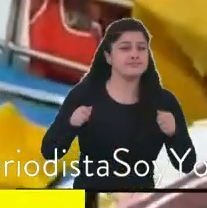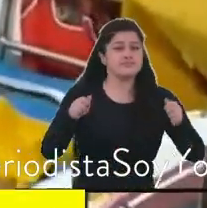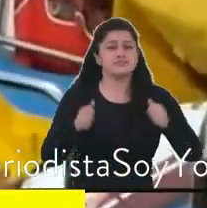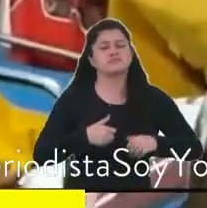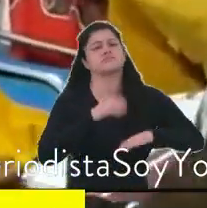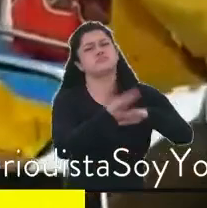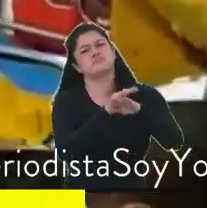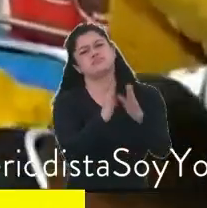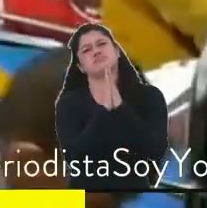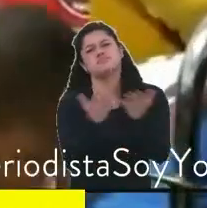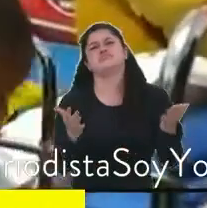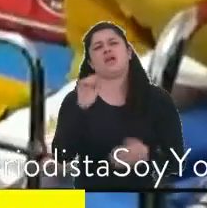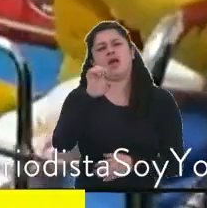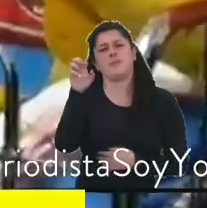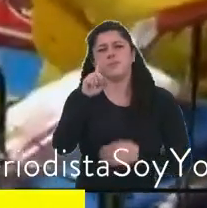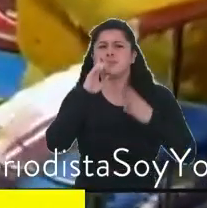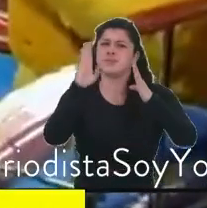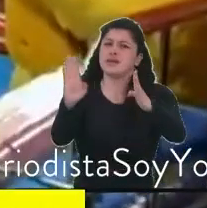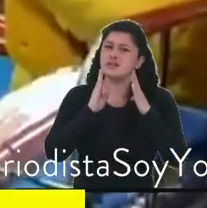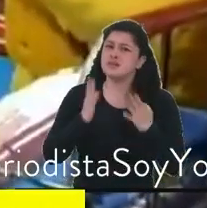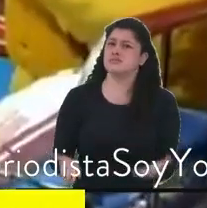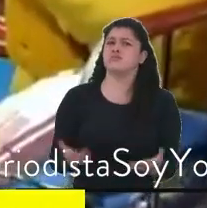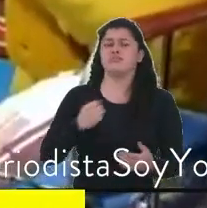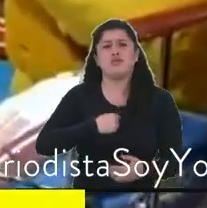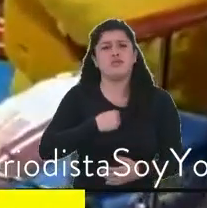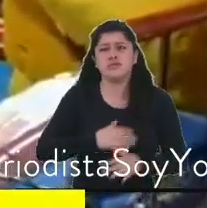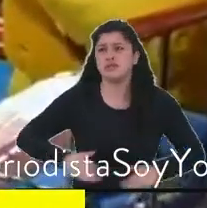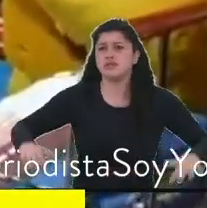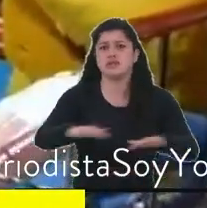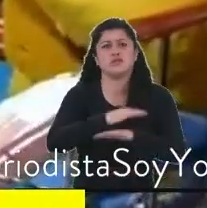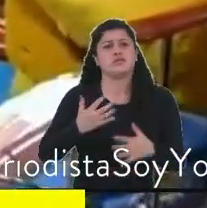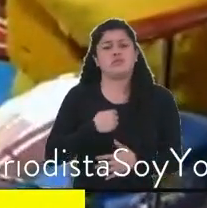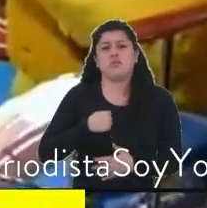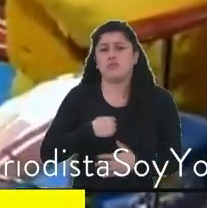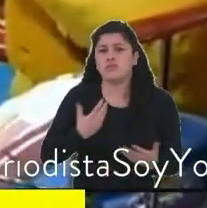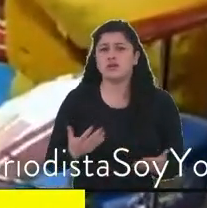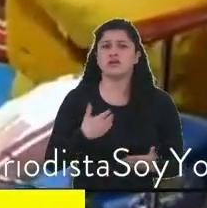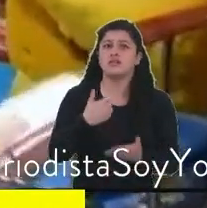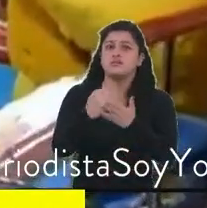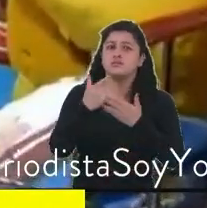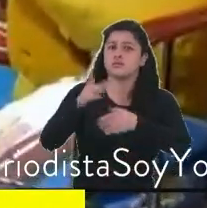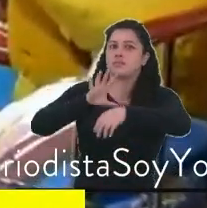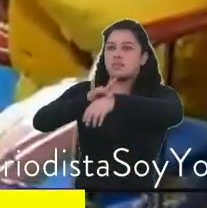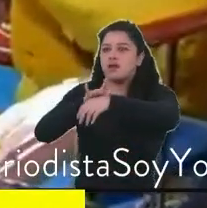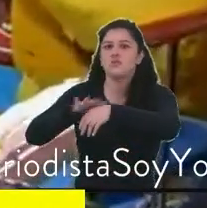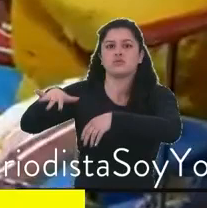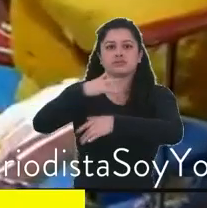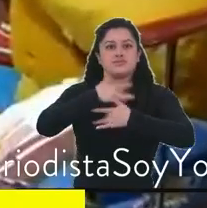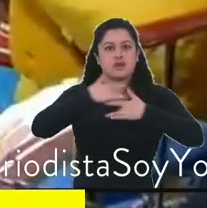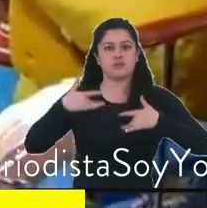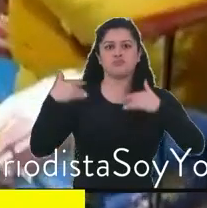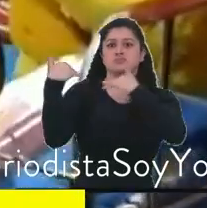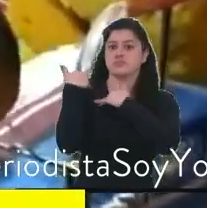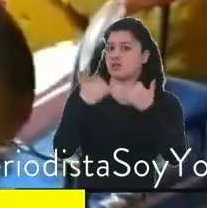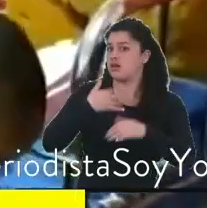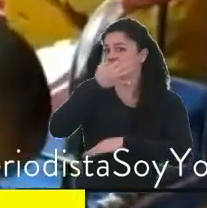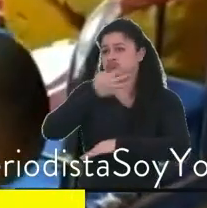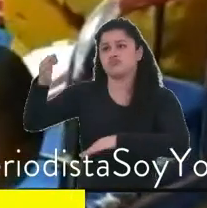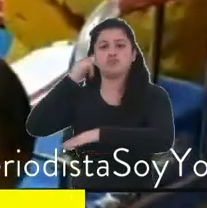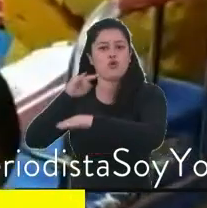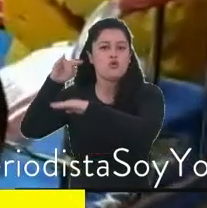me ayuden. He colocado la queja en la Superintendencia de Salud. Le mandé también el desacato a los